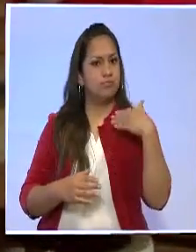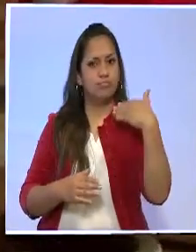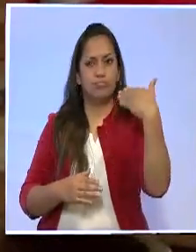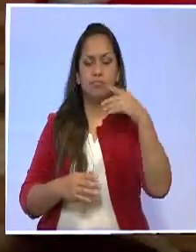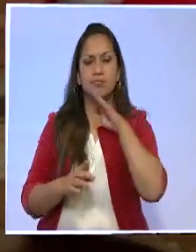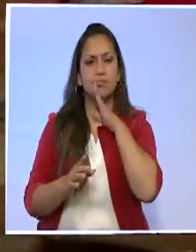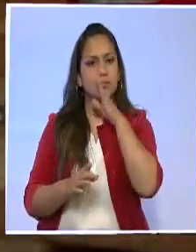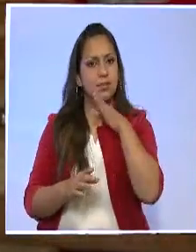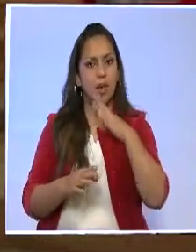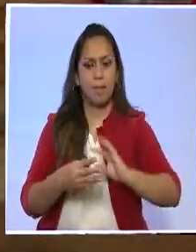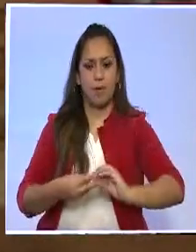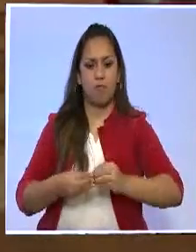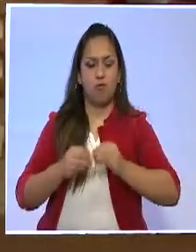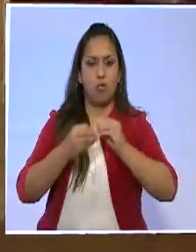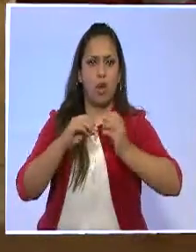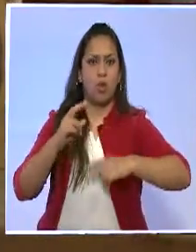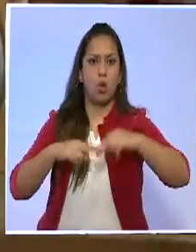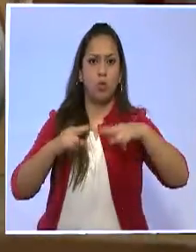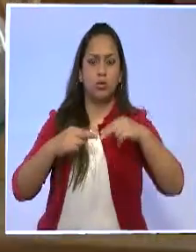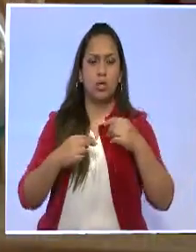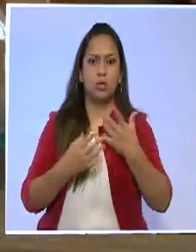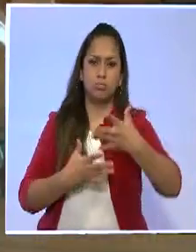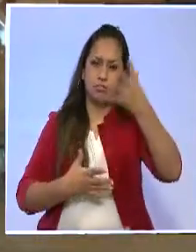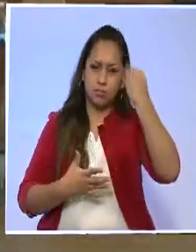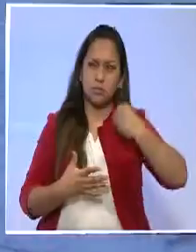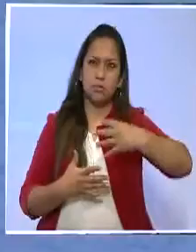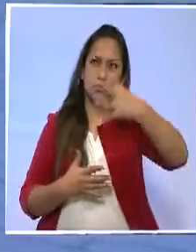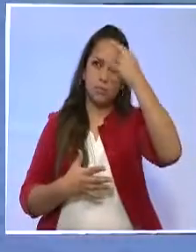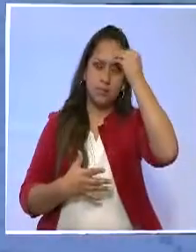conociendo más cosas aprendiendo y permanentemente